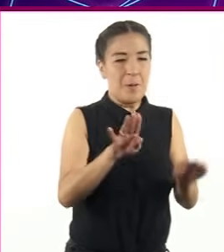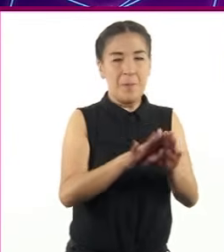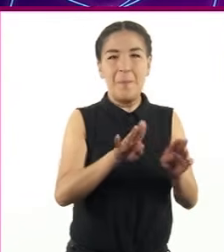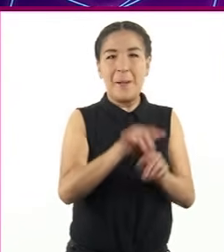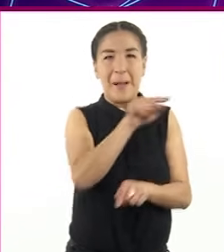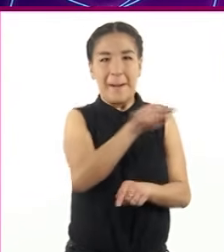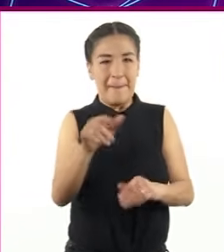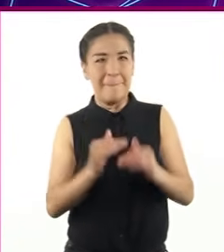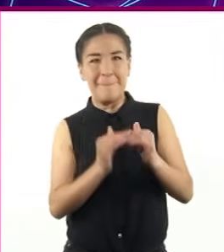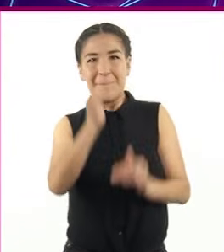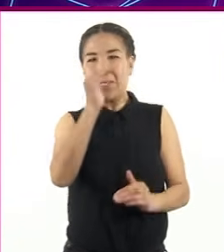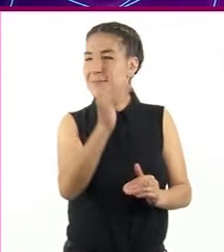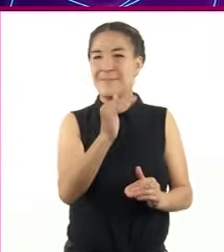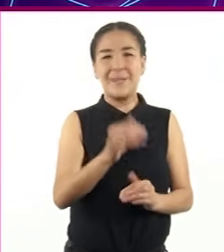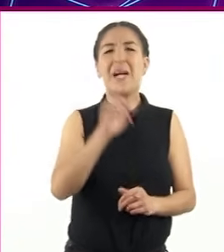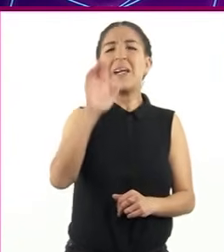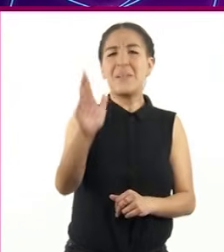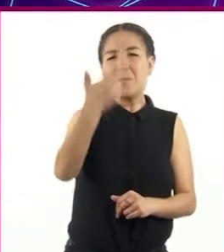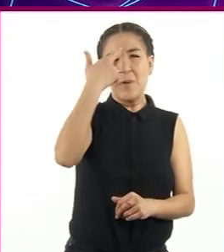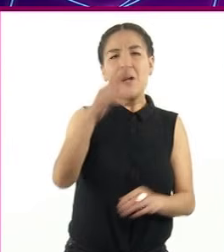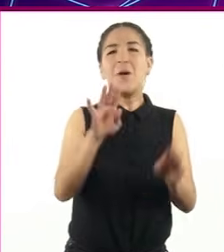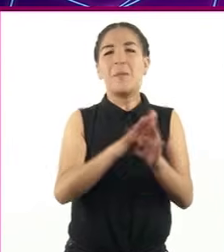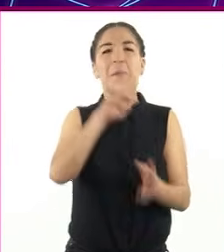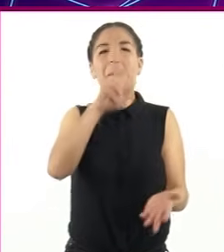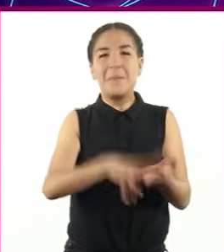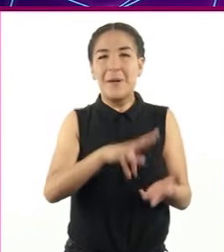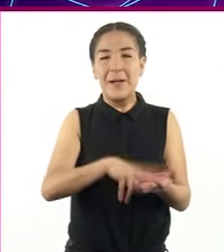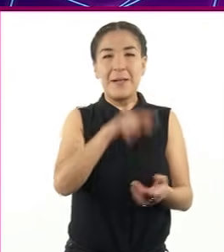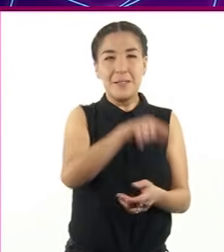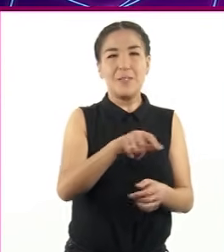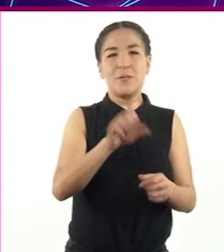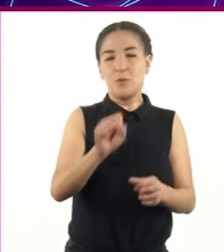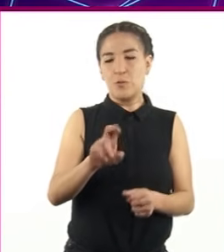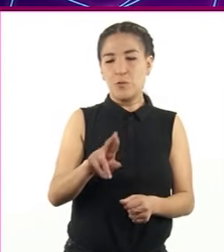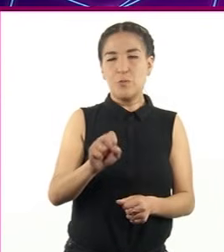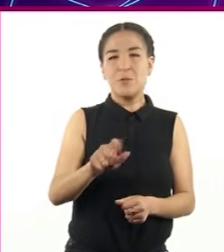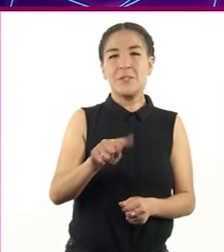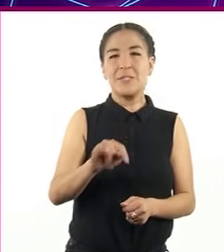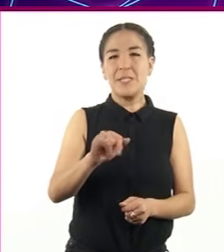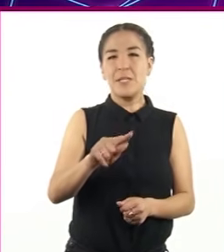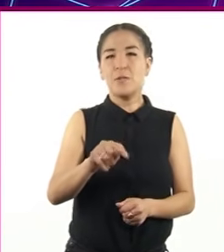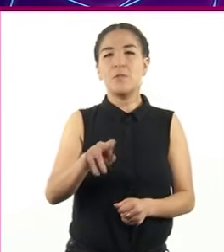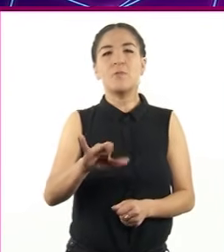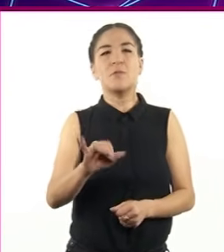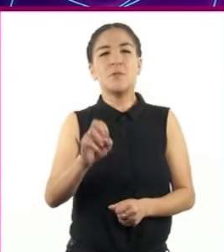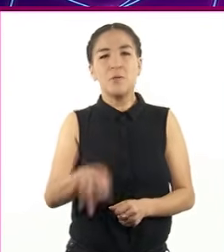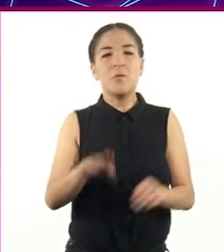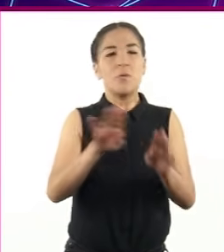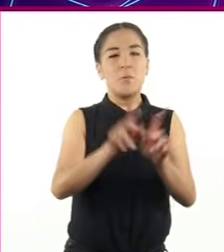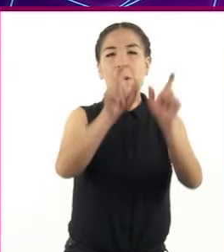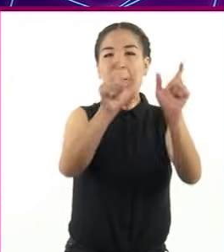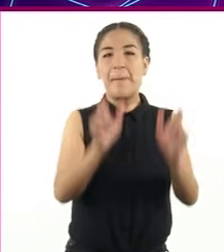eran más. Recordé que la validación por medio de la sustitución requiere que utilicemos más de un